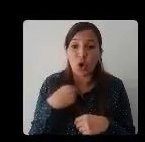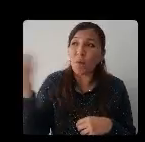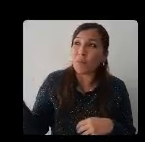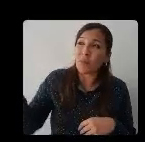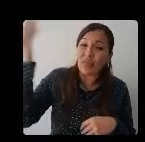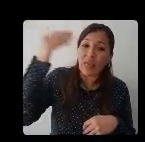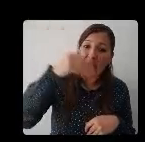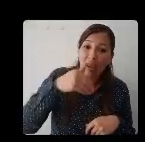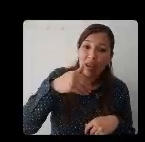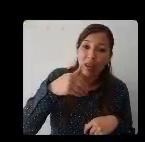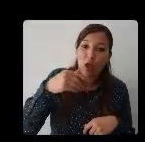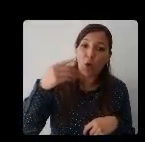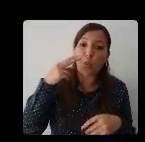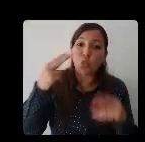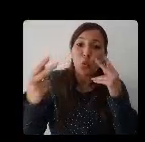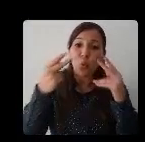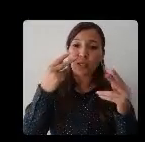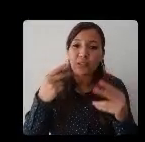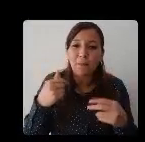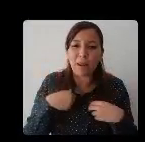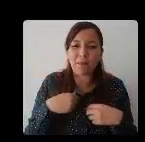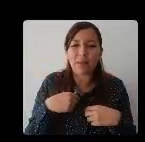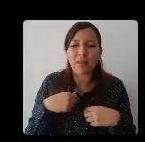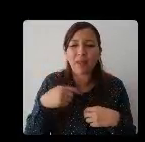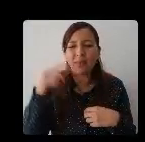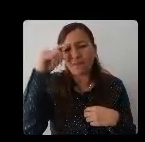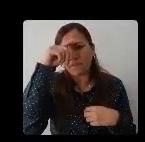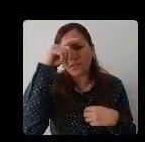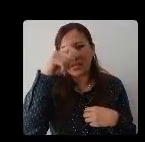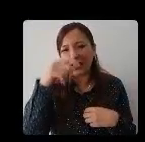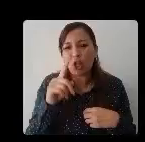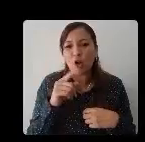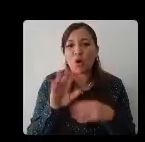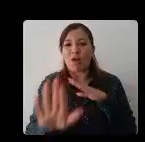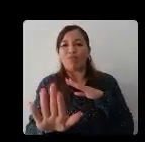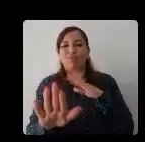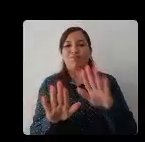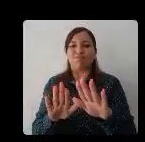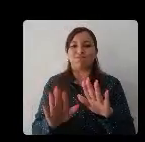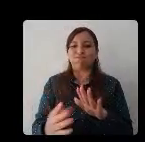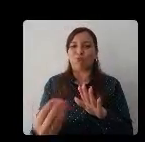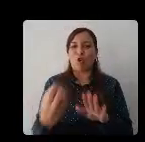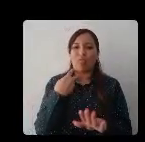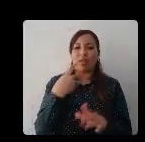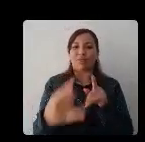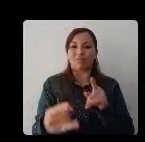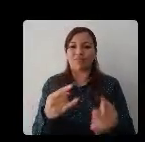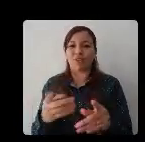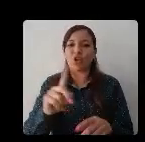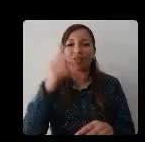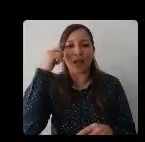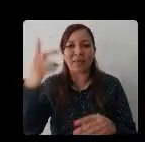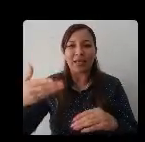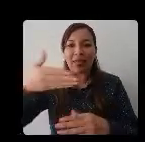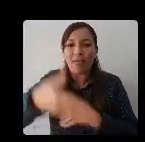porque tuve miedo de darle la mano o no sé, por mí de repente darle un abrazo,